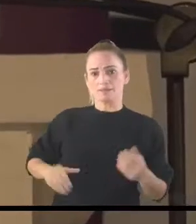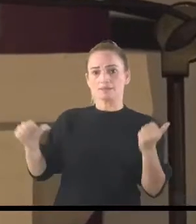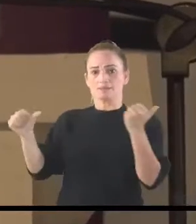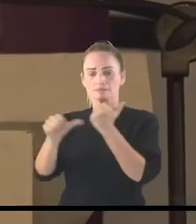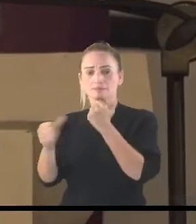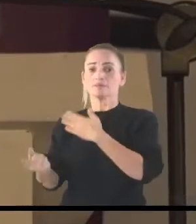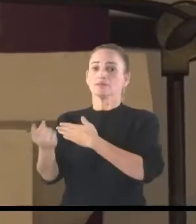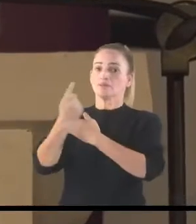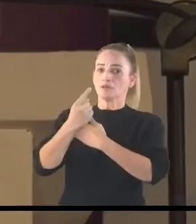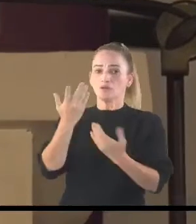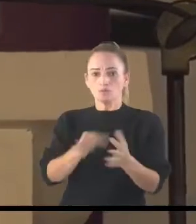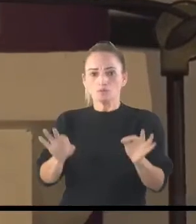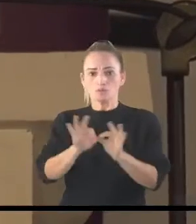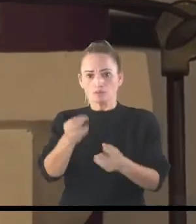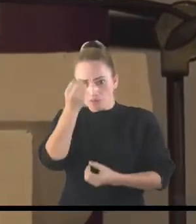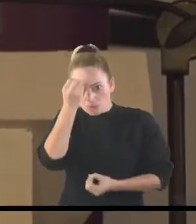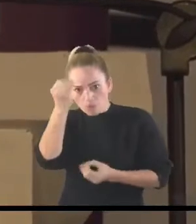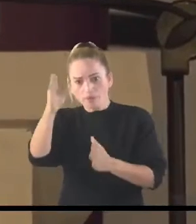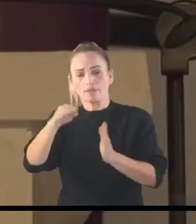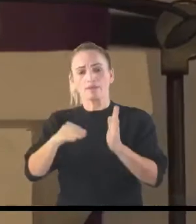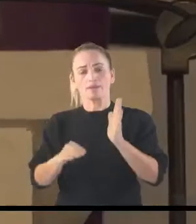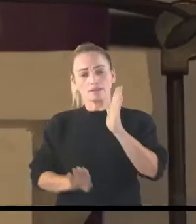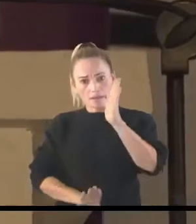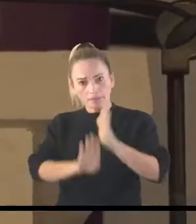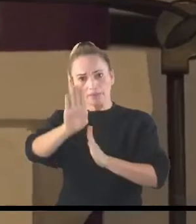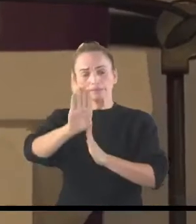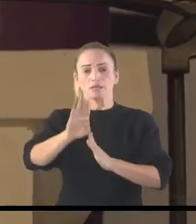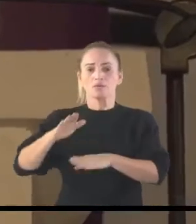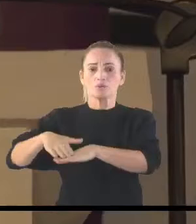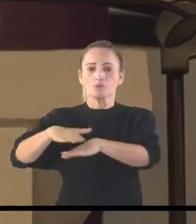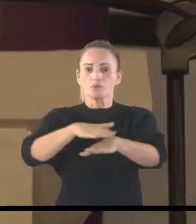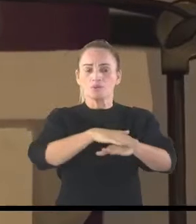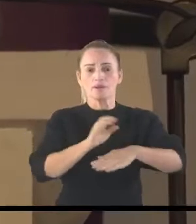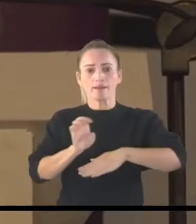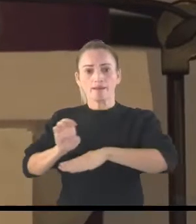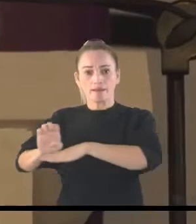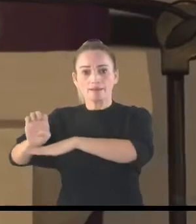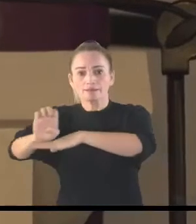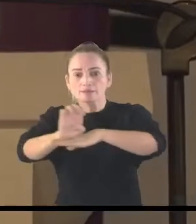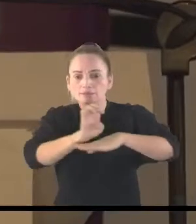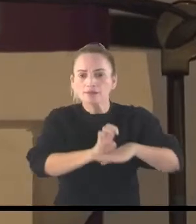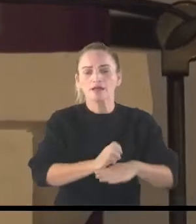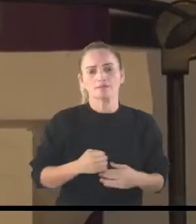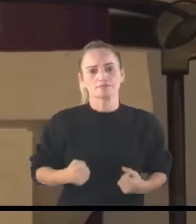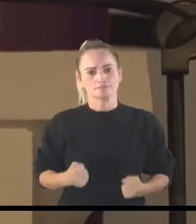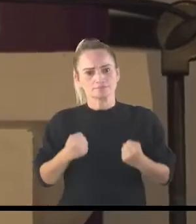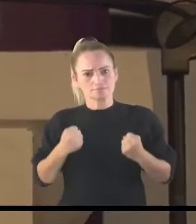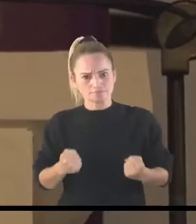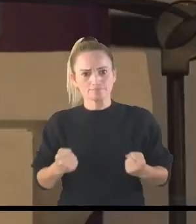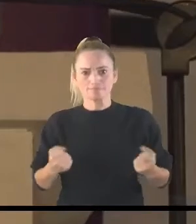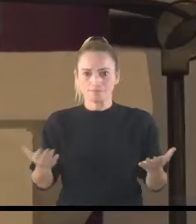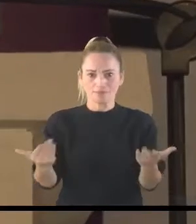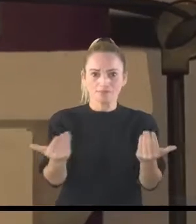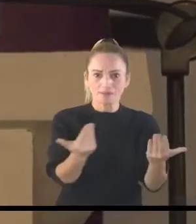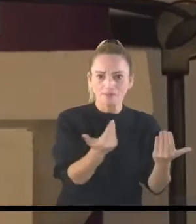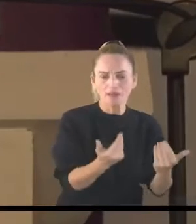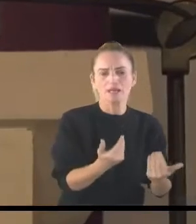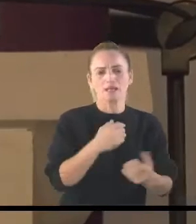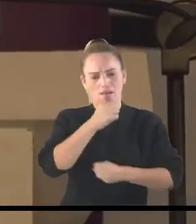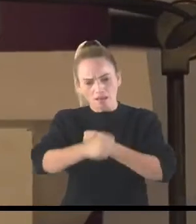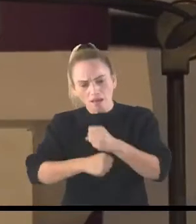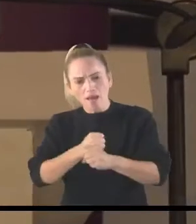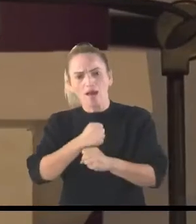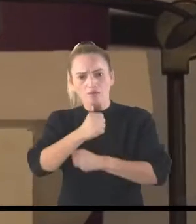efectivo. También es una invitación a que todas las entidades nos sigamos sumando a esta conmemoración todos los